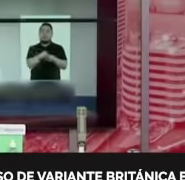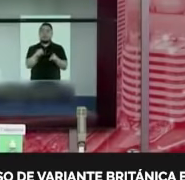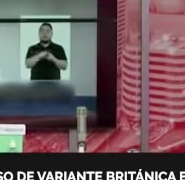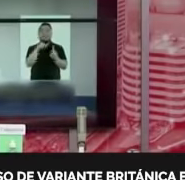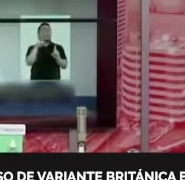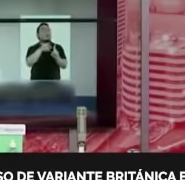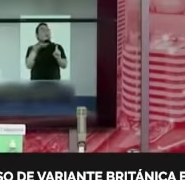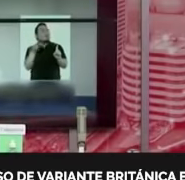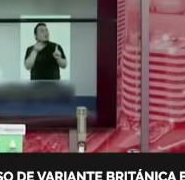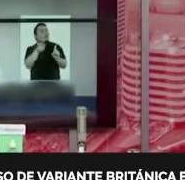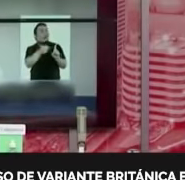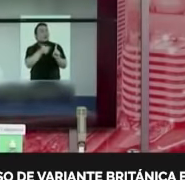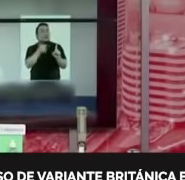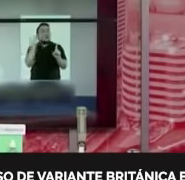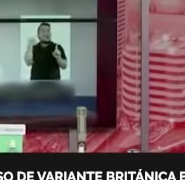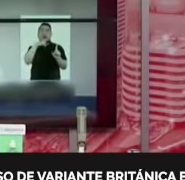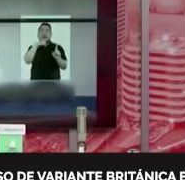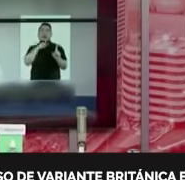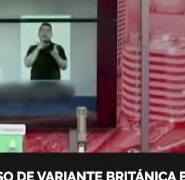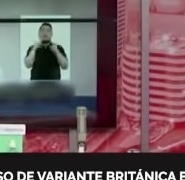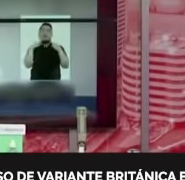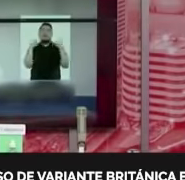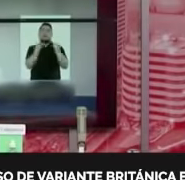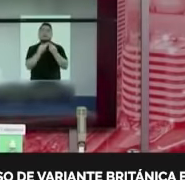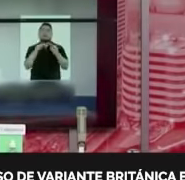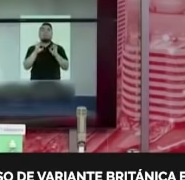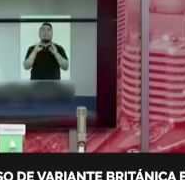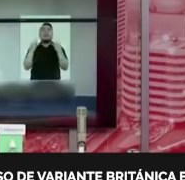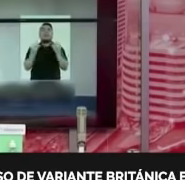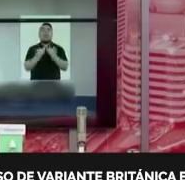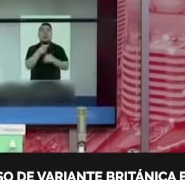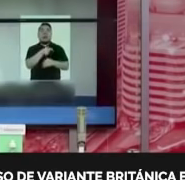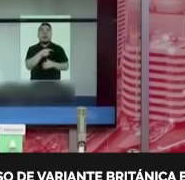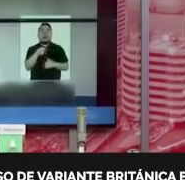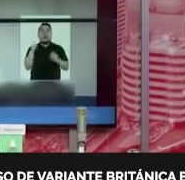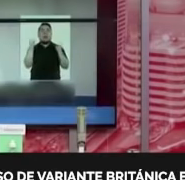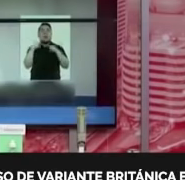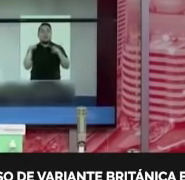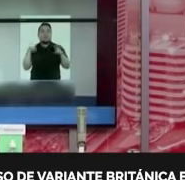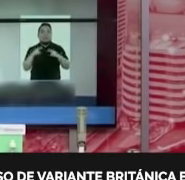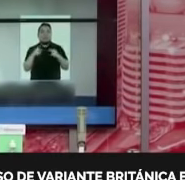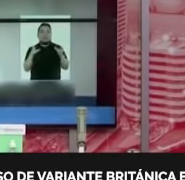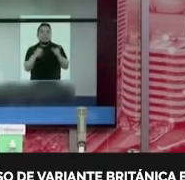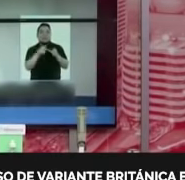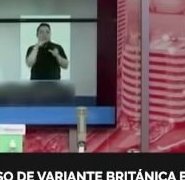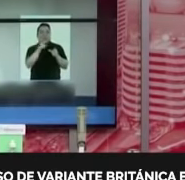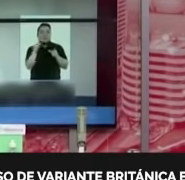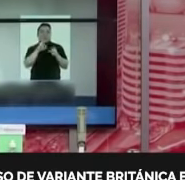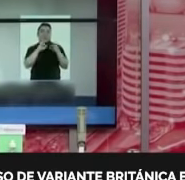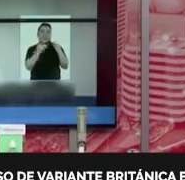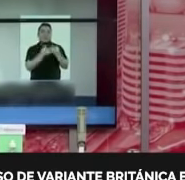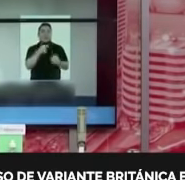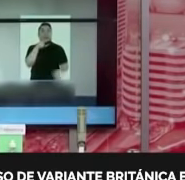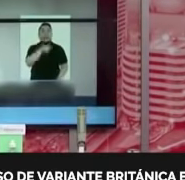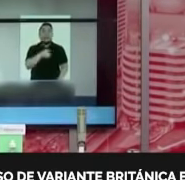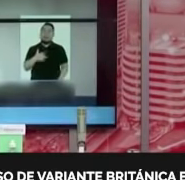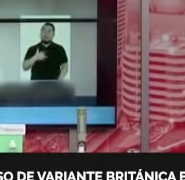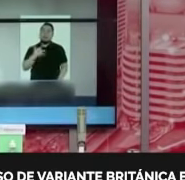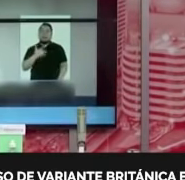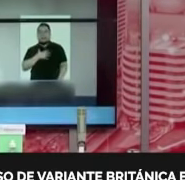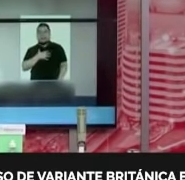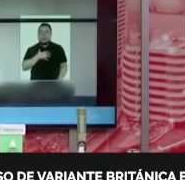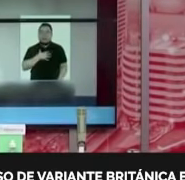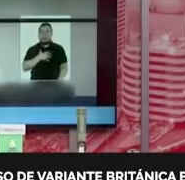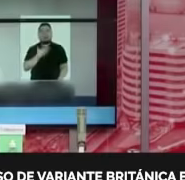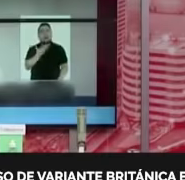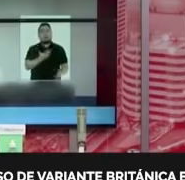europea de Gran Bretaña, va a haber 3-4 mutaciones más de este virus de acá a 3 años. El problema que tenemos ahorita, ¿cómo